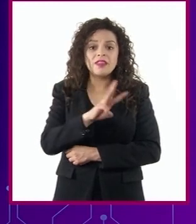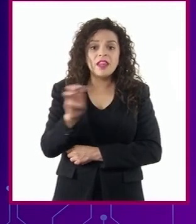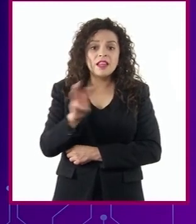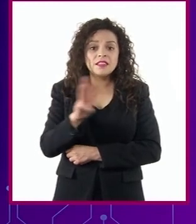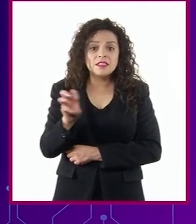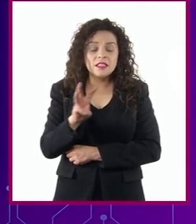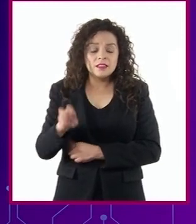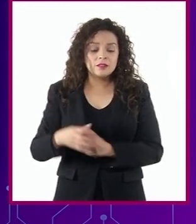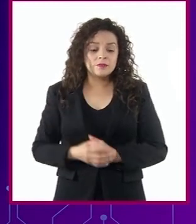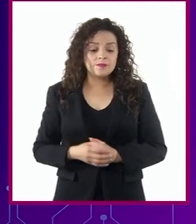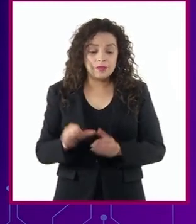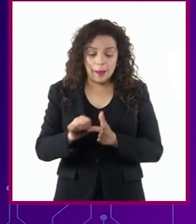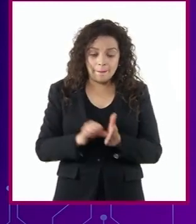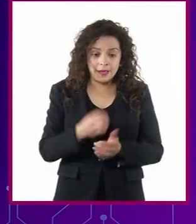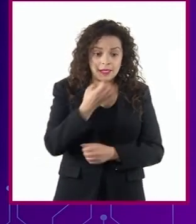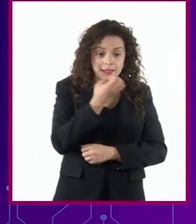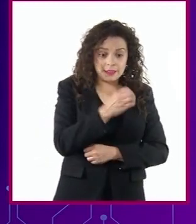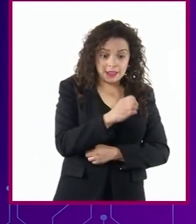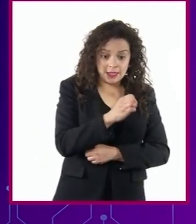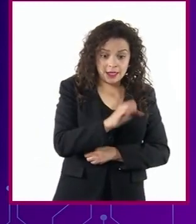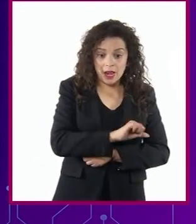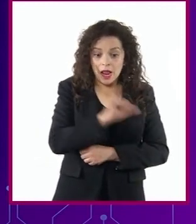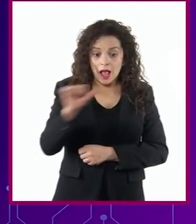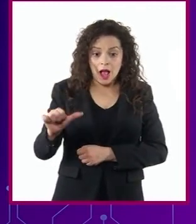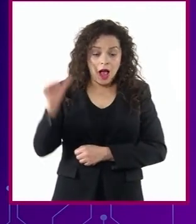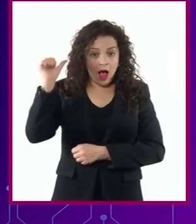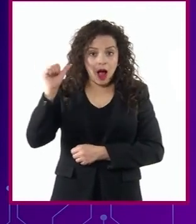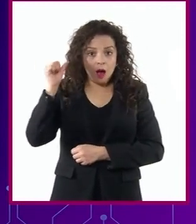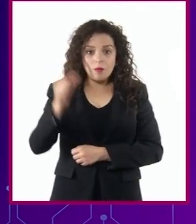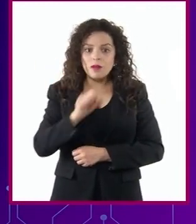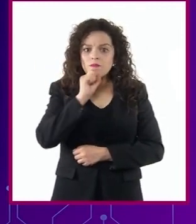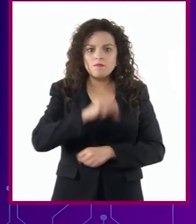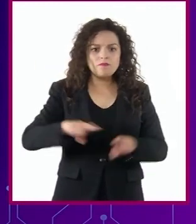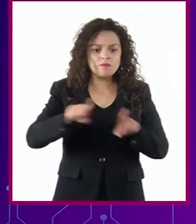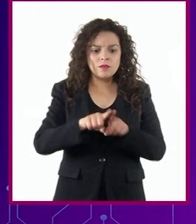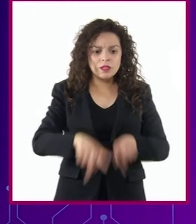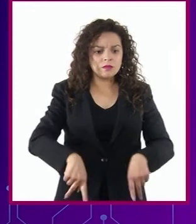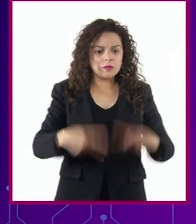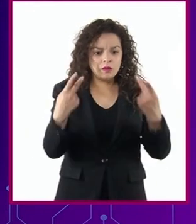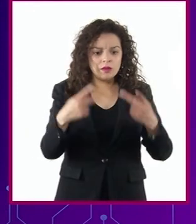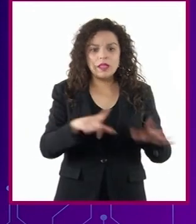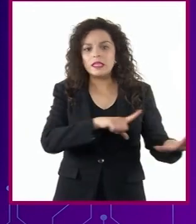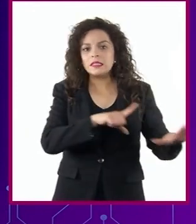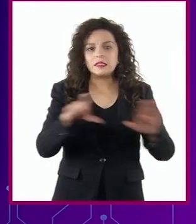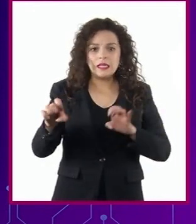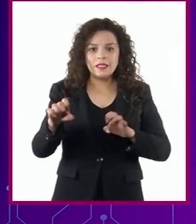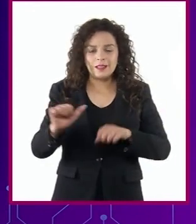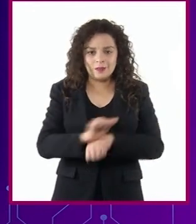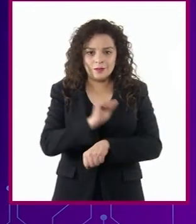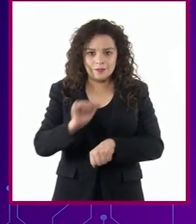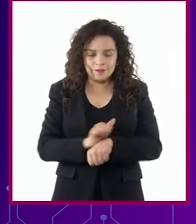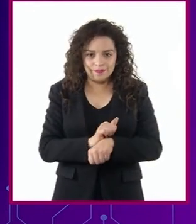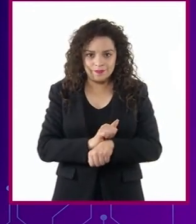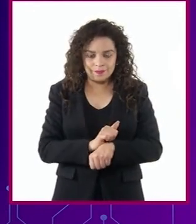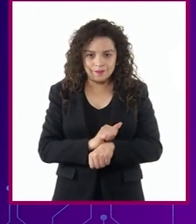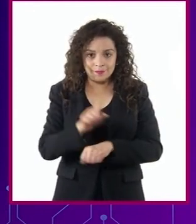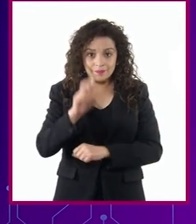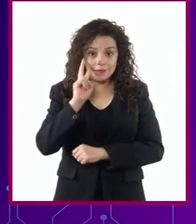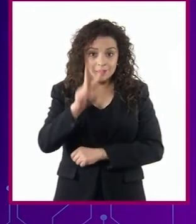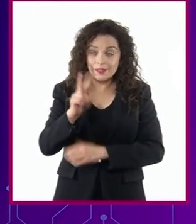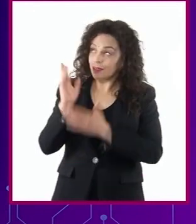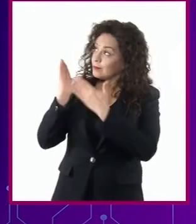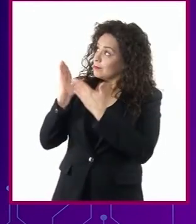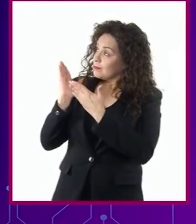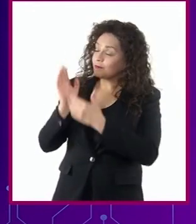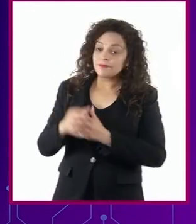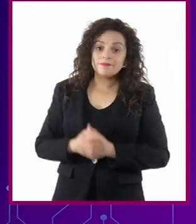mes de enero al de abril se vendieron la misma cantidad de automóviles, 700. Como puede observarse en la gráfica,